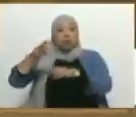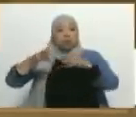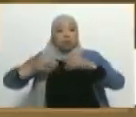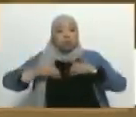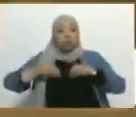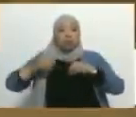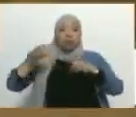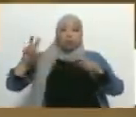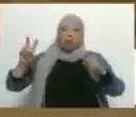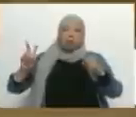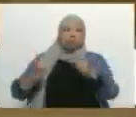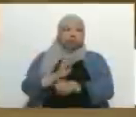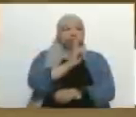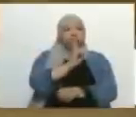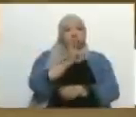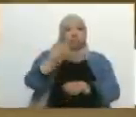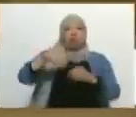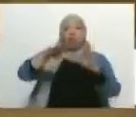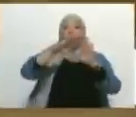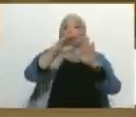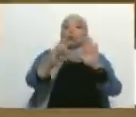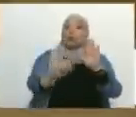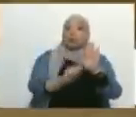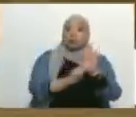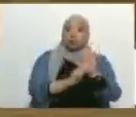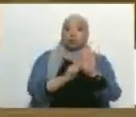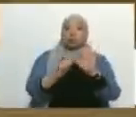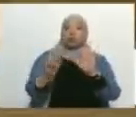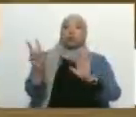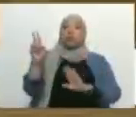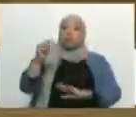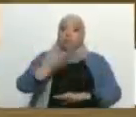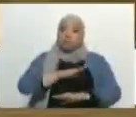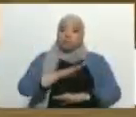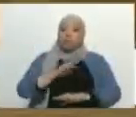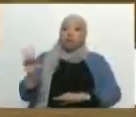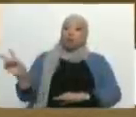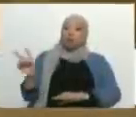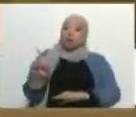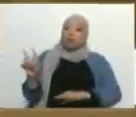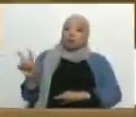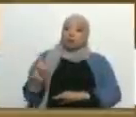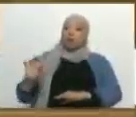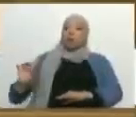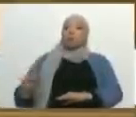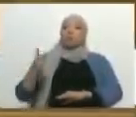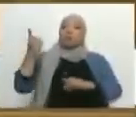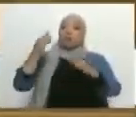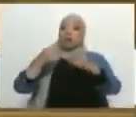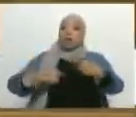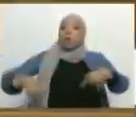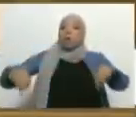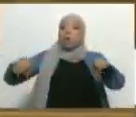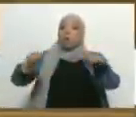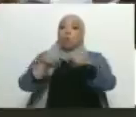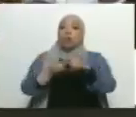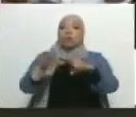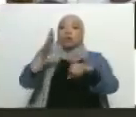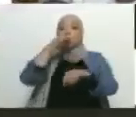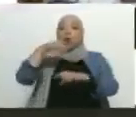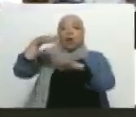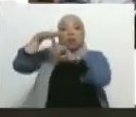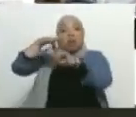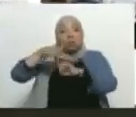manera flagrante la Constitución de la República Bolivariana de Venezuela sobre el principio de igualdad y no